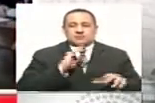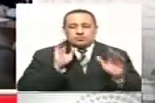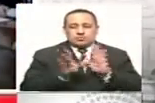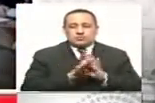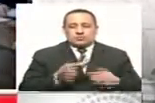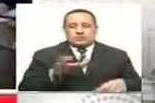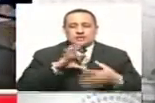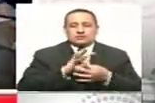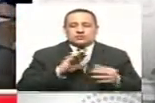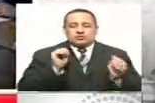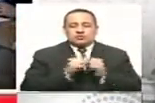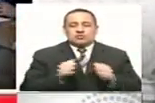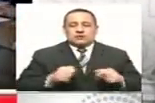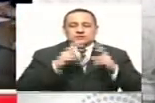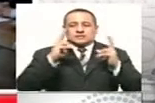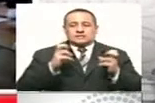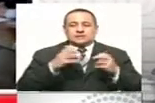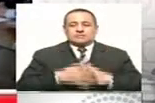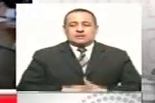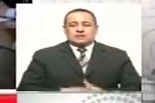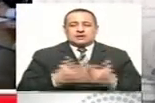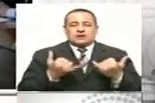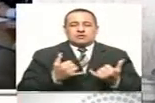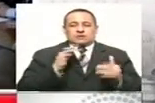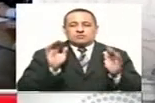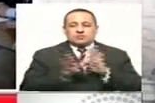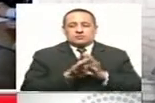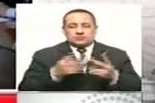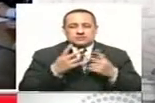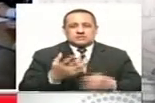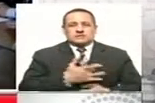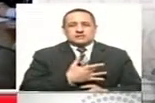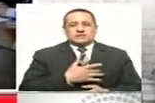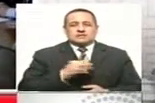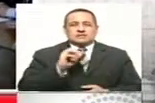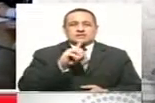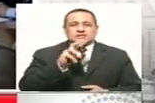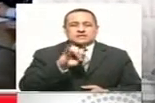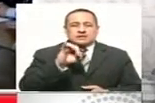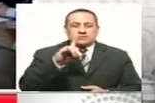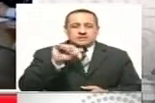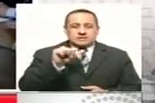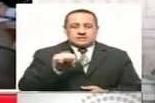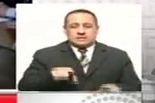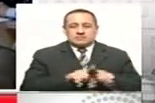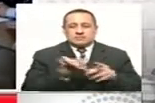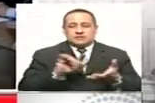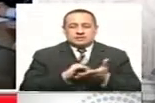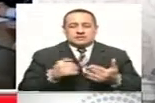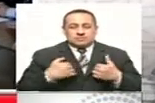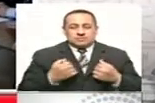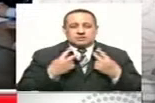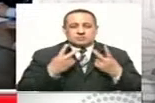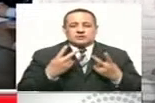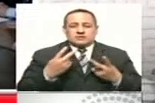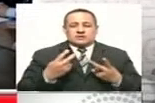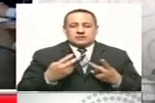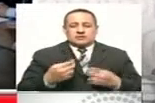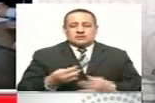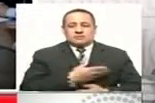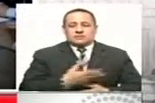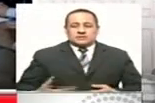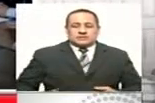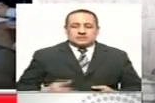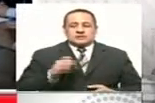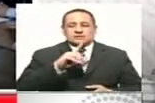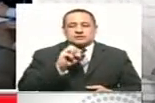en relación a este tema tan sensible de Devida. Tenemos aquí al presidente de Devida. Yo